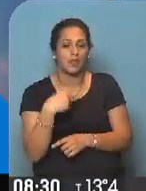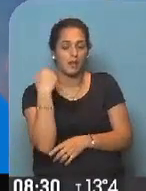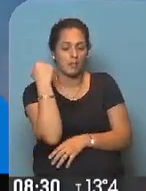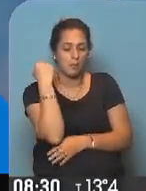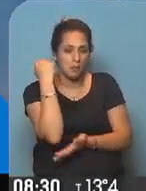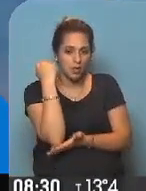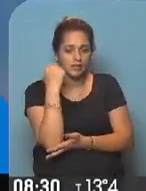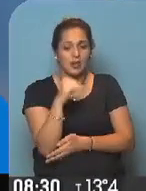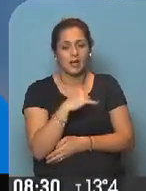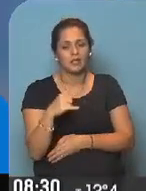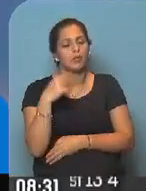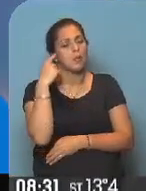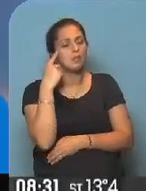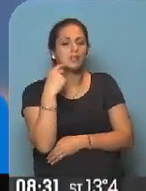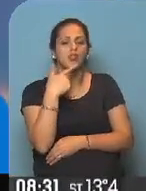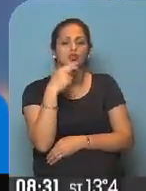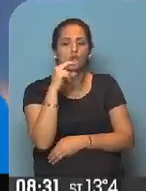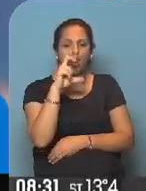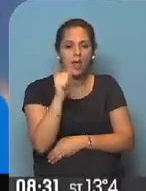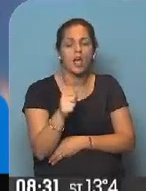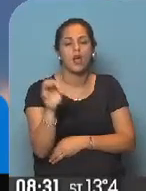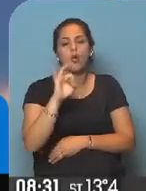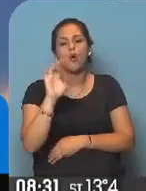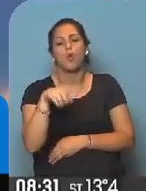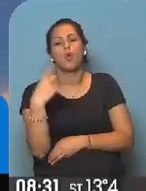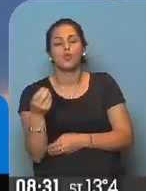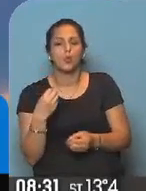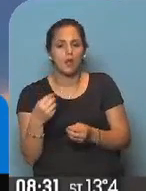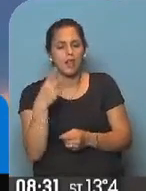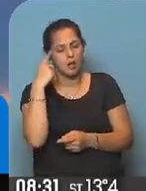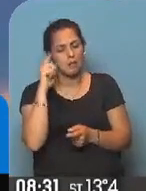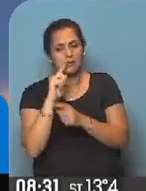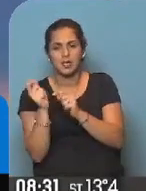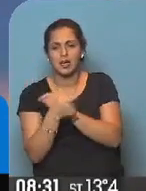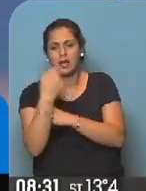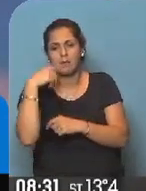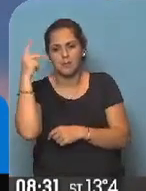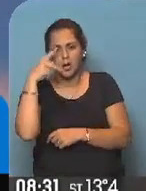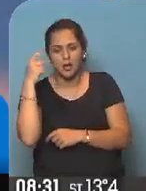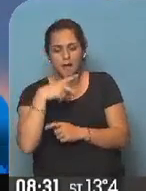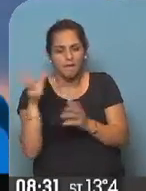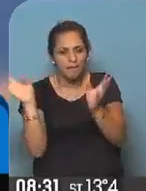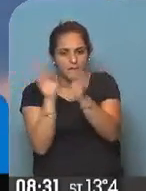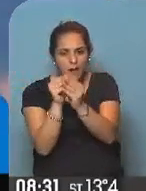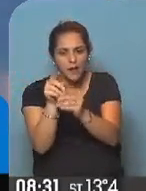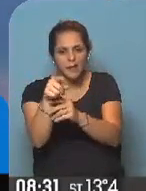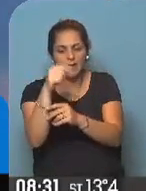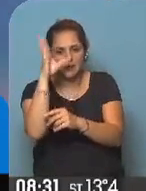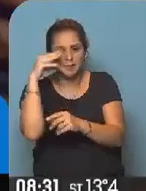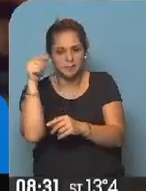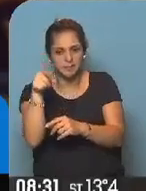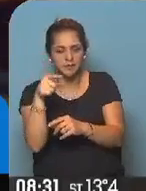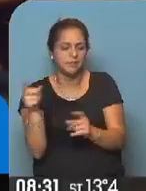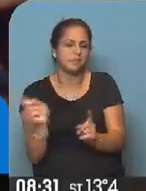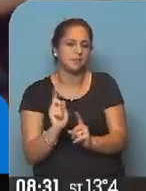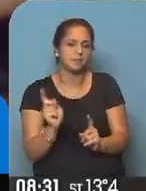felipe solá o lo que estaba en el frente renovador ahora sí hicieron kirchneristas ahora se acercaron a cristina kirchner es así o no no nosotros